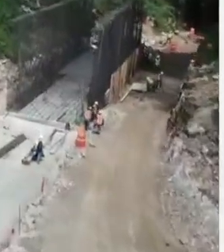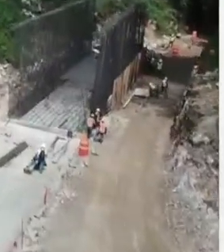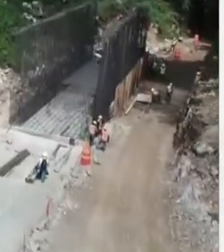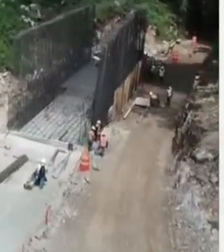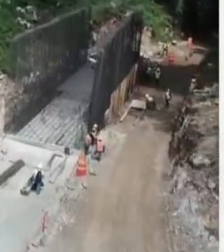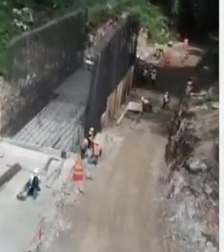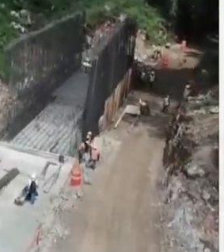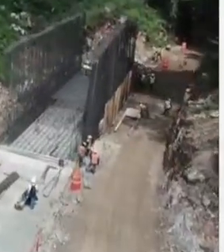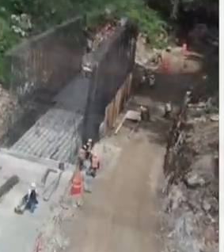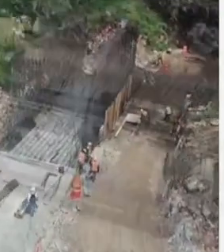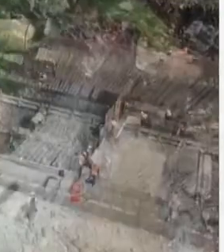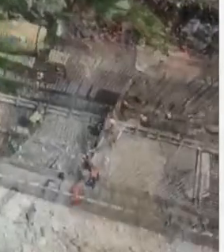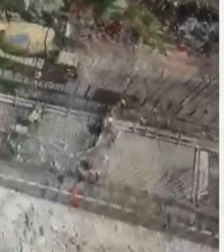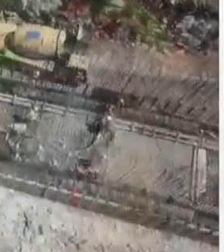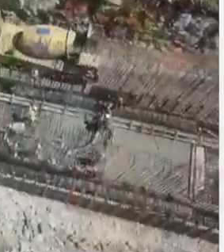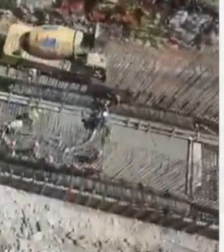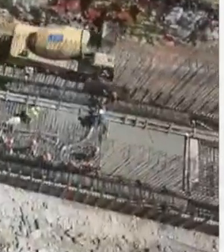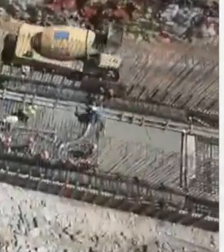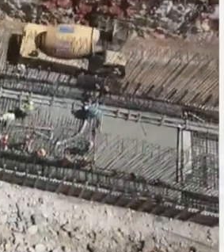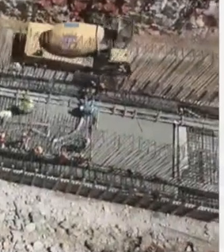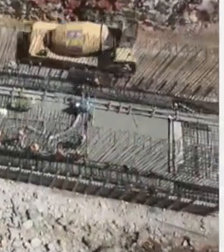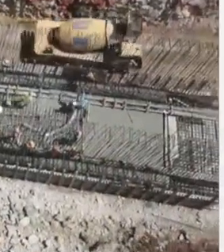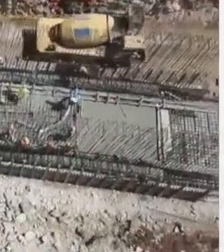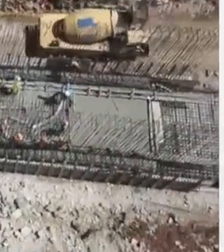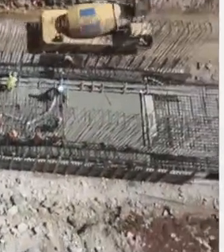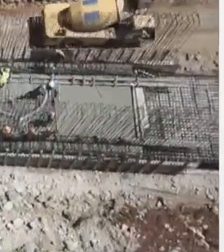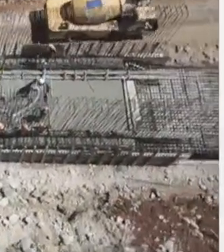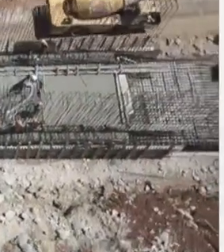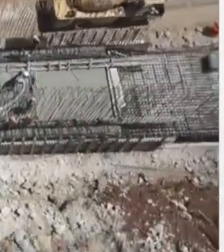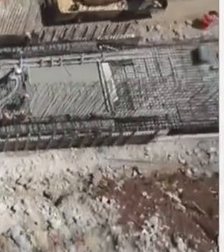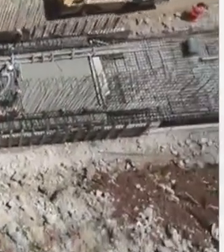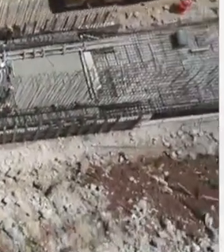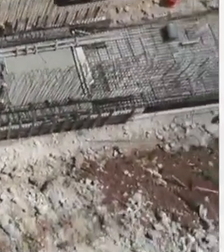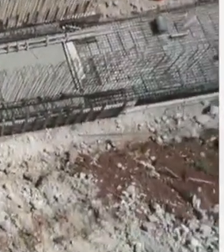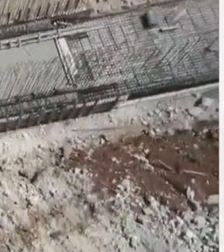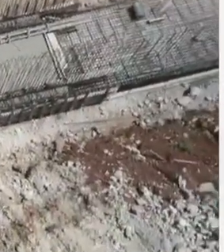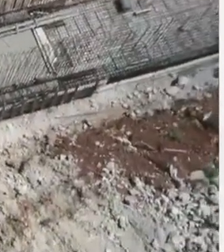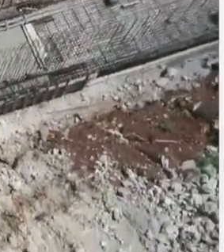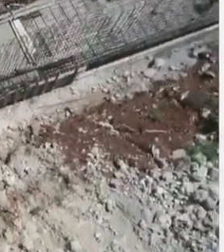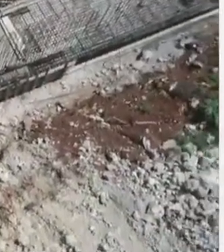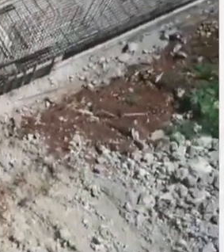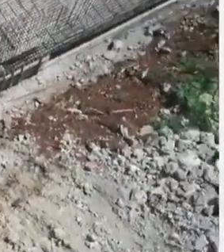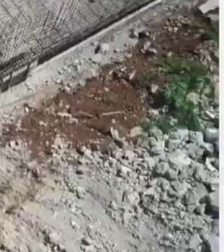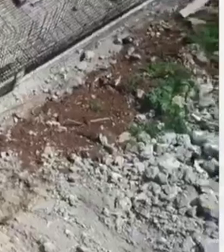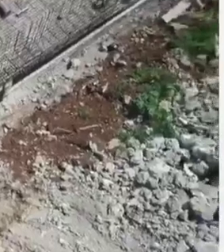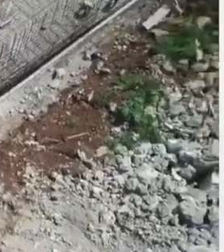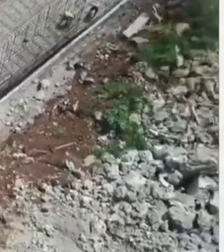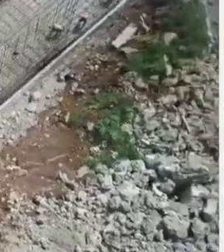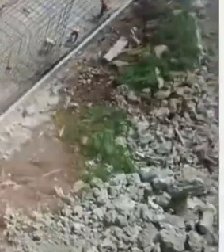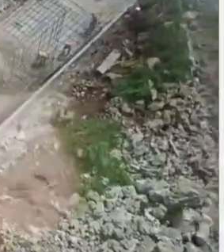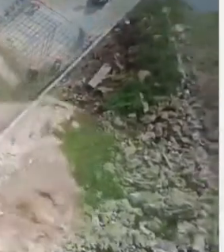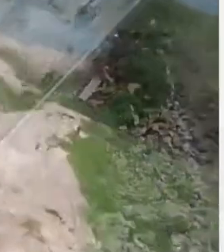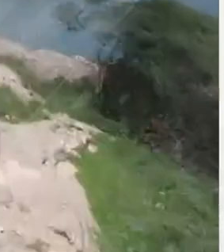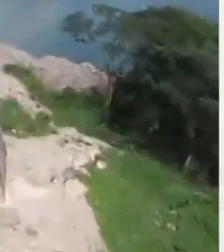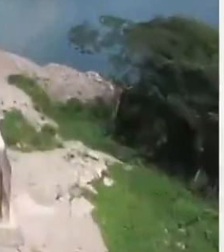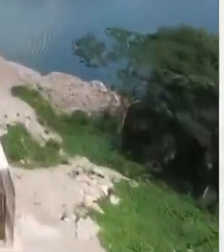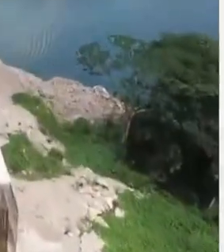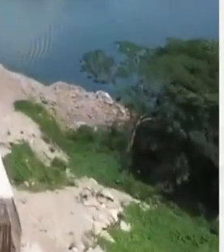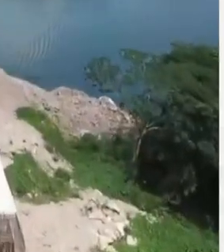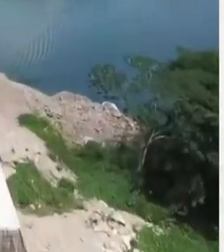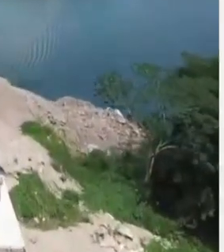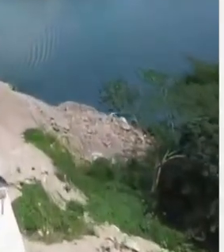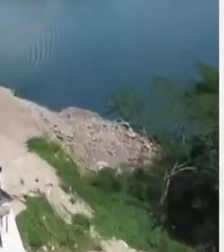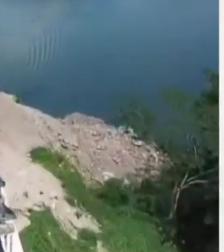tiene 66% de avance, son 400 metros de longitud. Ya se concluyeron prácticamente los